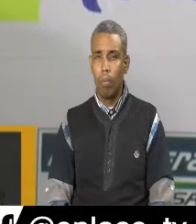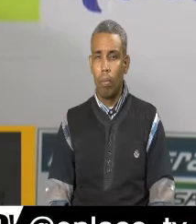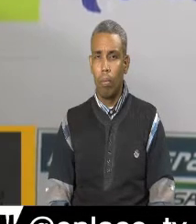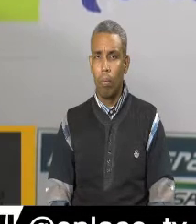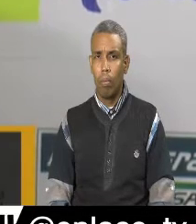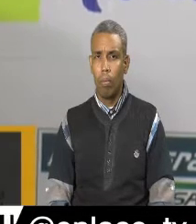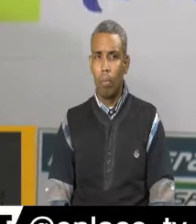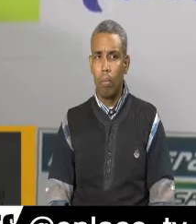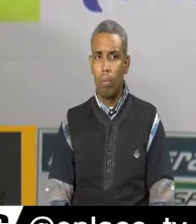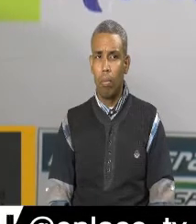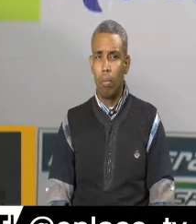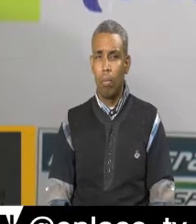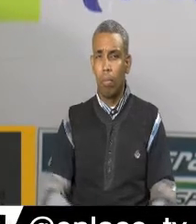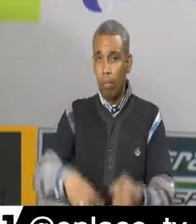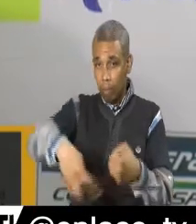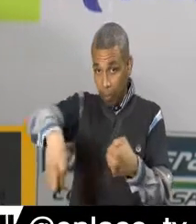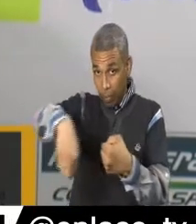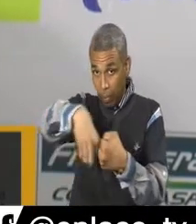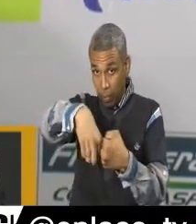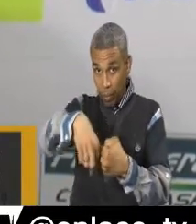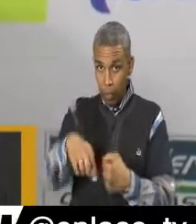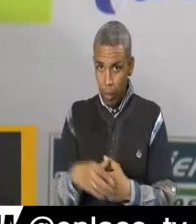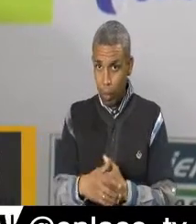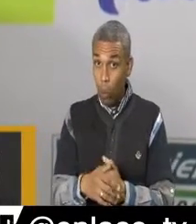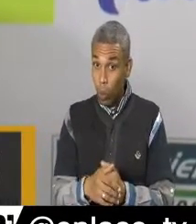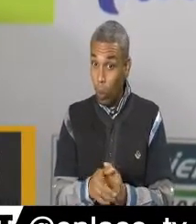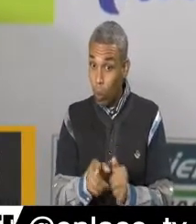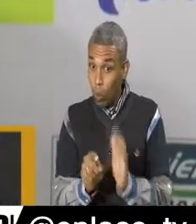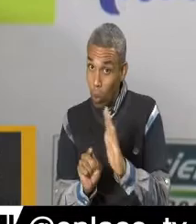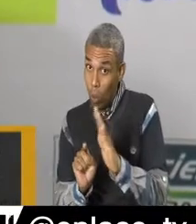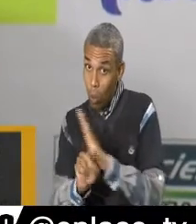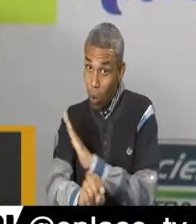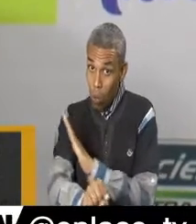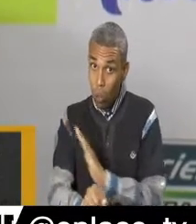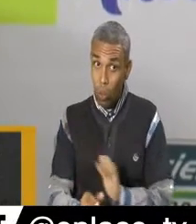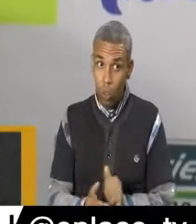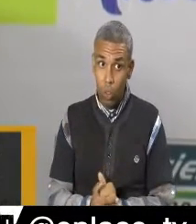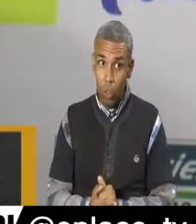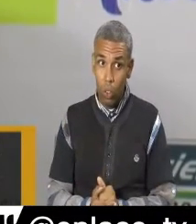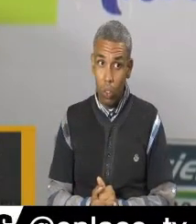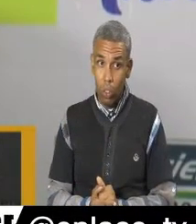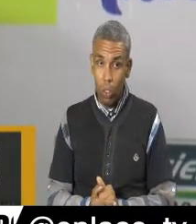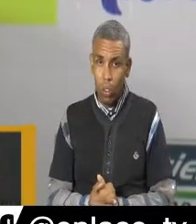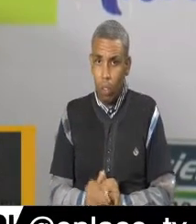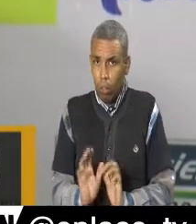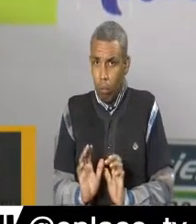porque Alianza Petrolera tuvo eficacia, anotó un gol y nosotros no anotamos ninguno.